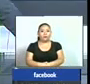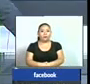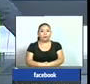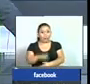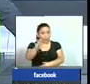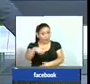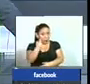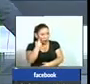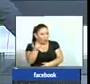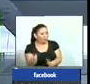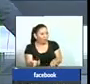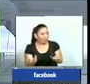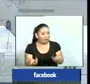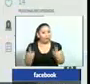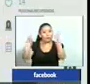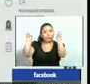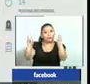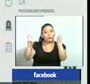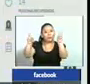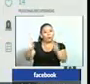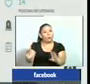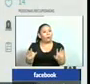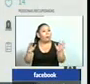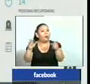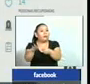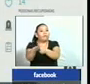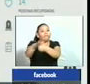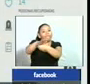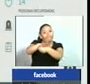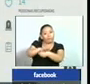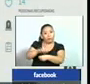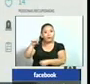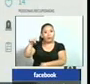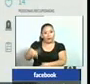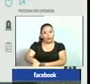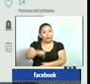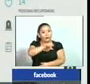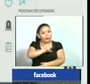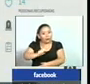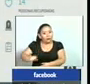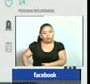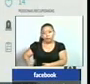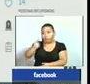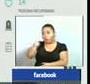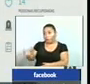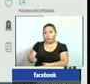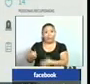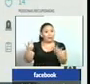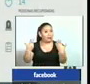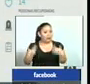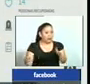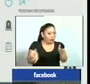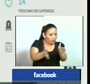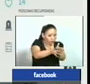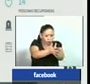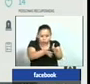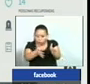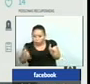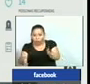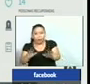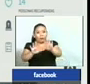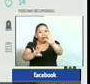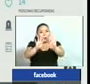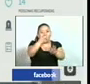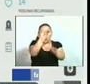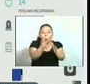Pero vamos a revisar los datos que nos indican cómo están las estadísticas de los casos de COVID-19. Ya son 14 días con una disminución de casos de